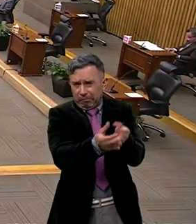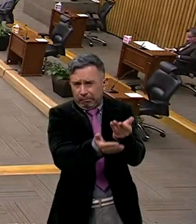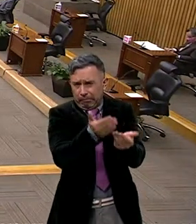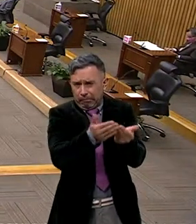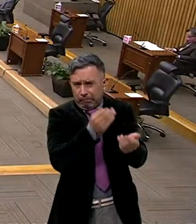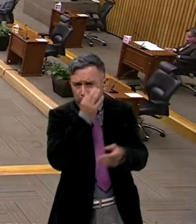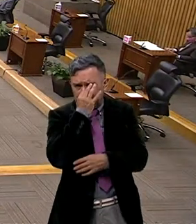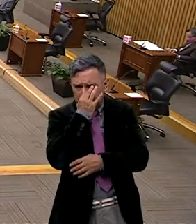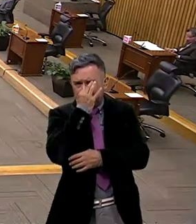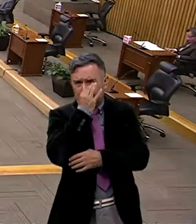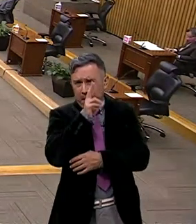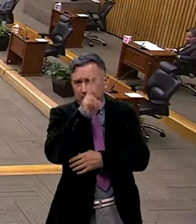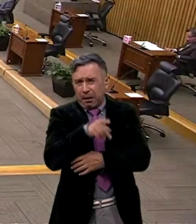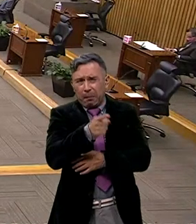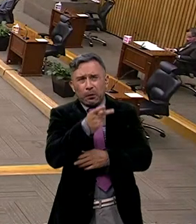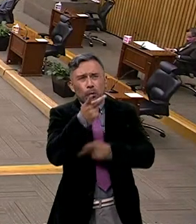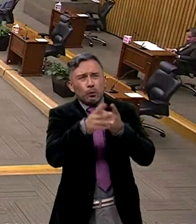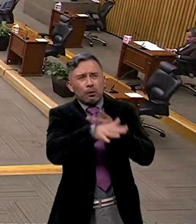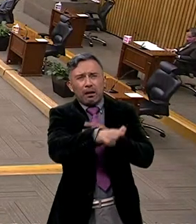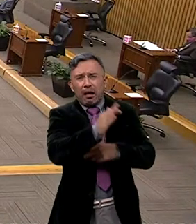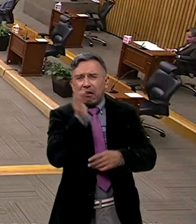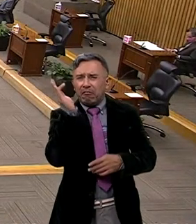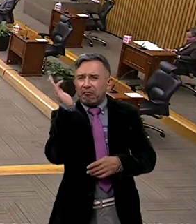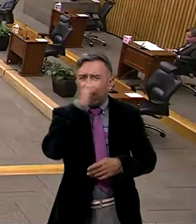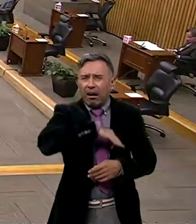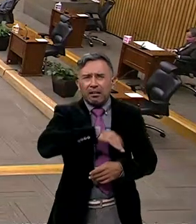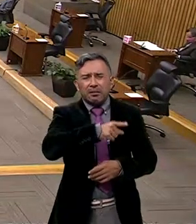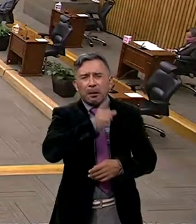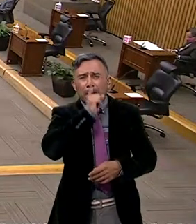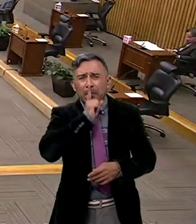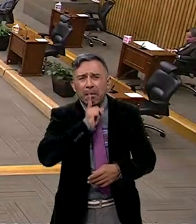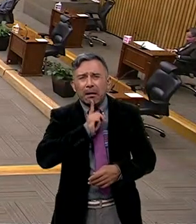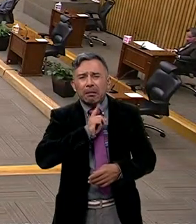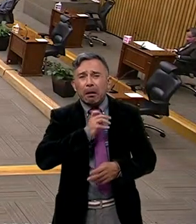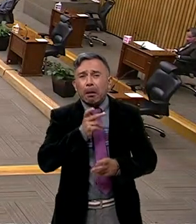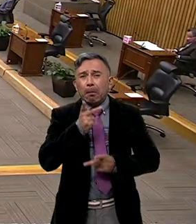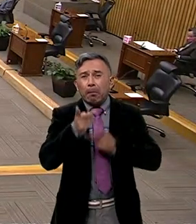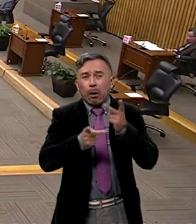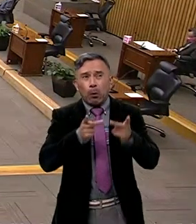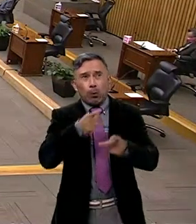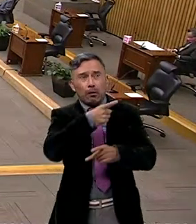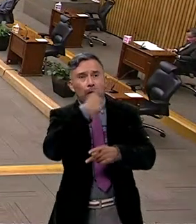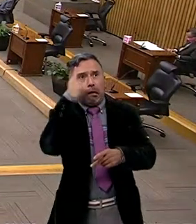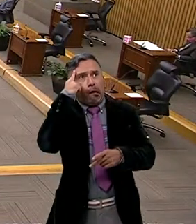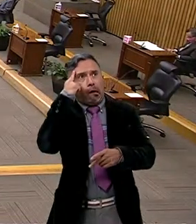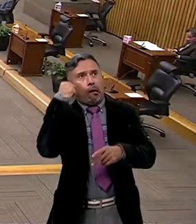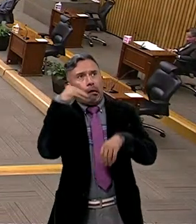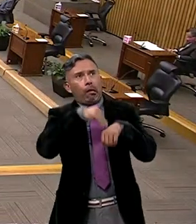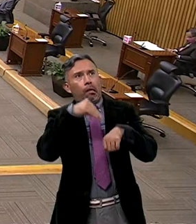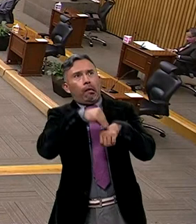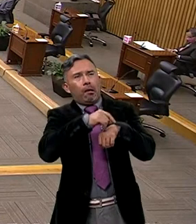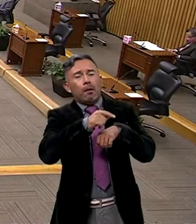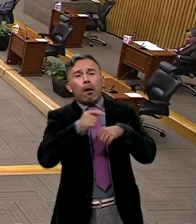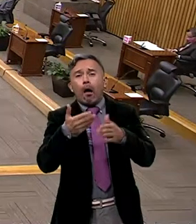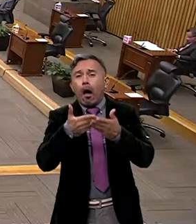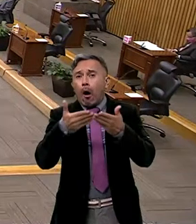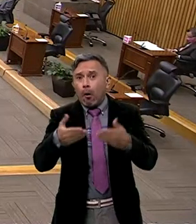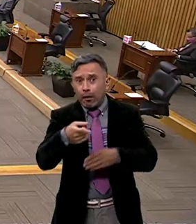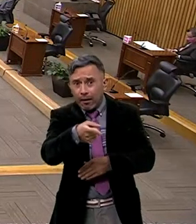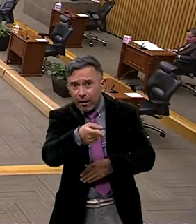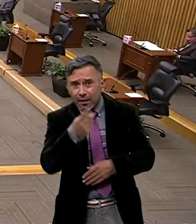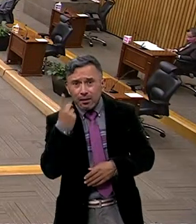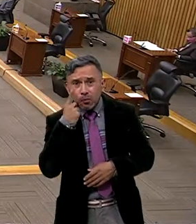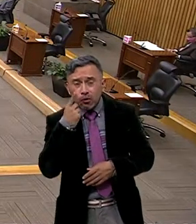pregunta esquizofrénica y ahora sale el diputado a decir que van a ser